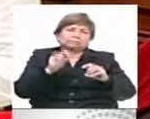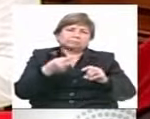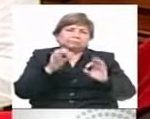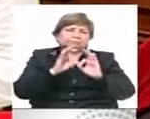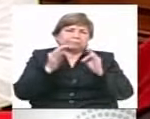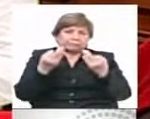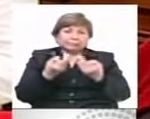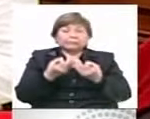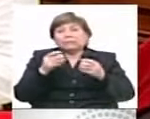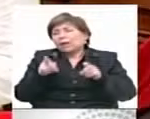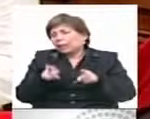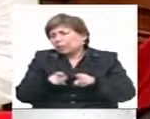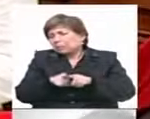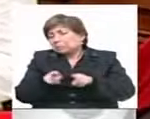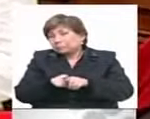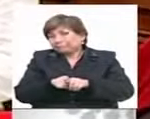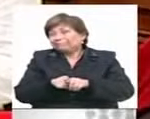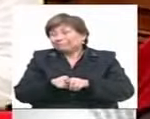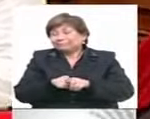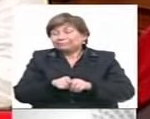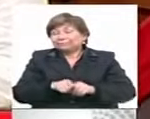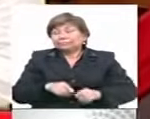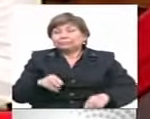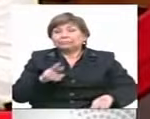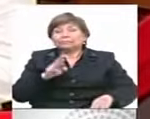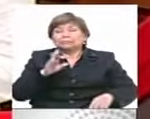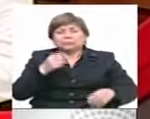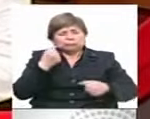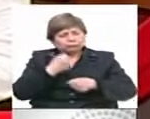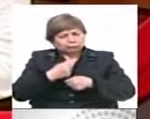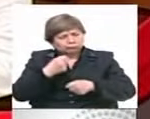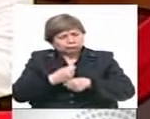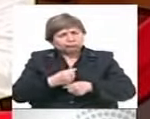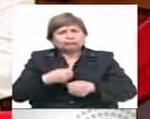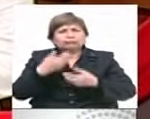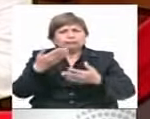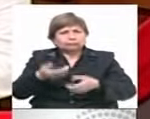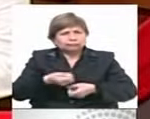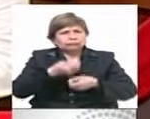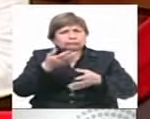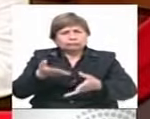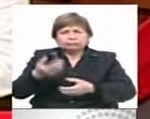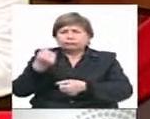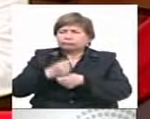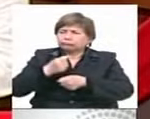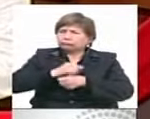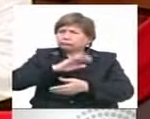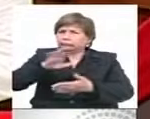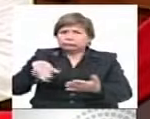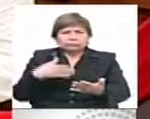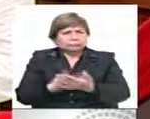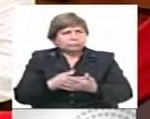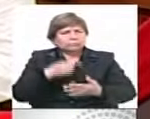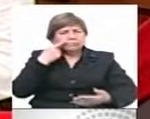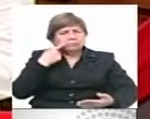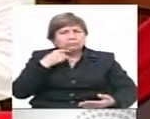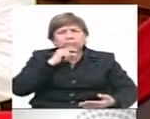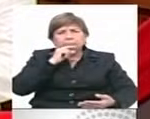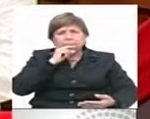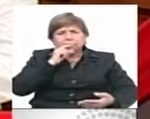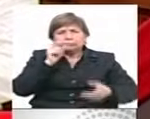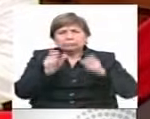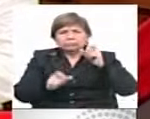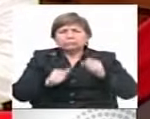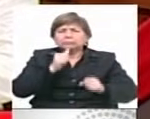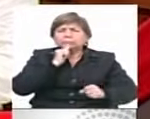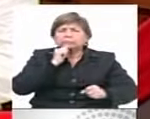peruanas. De la misma manera, una reforma laboral que garantice derechos para todos y todas, tanto en el ámbito público